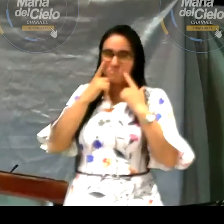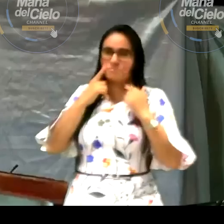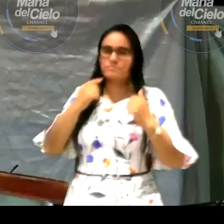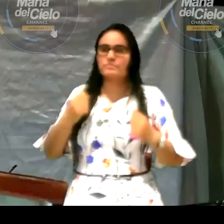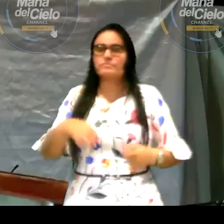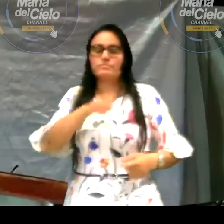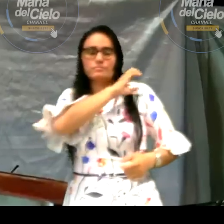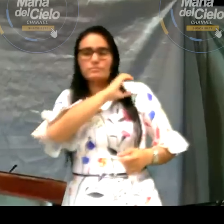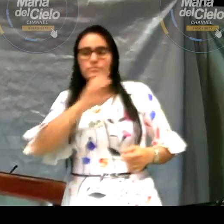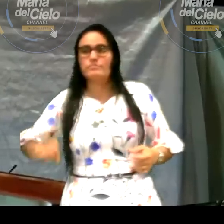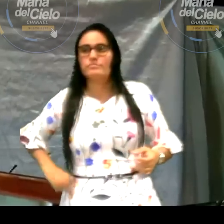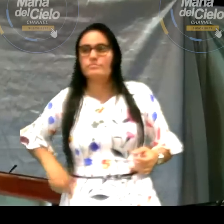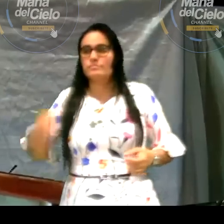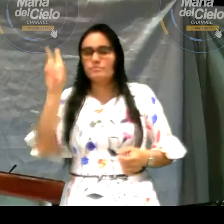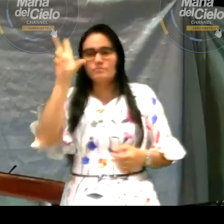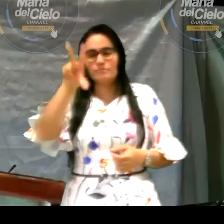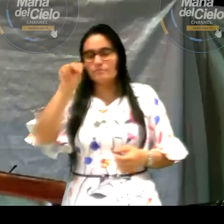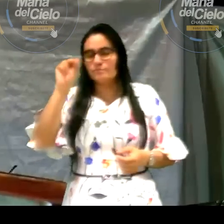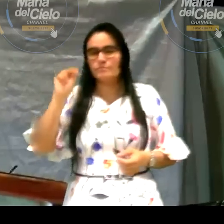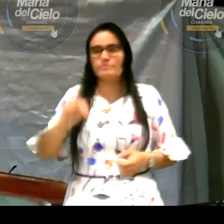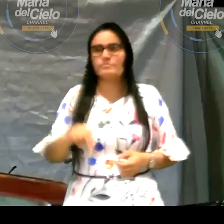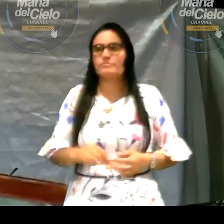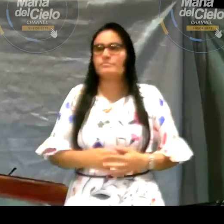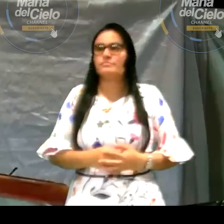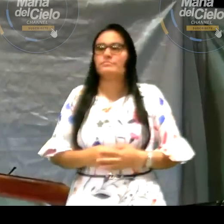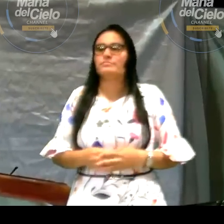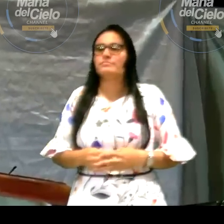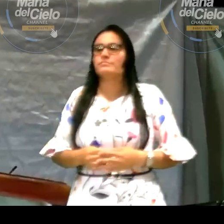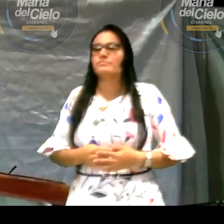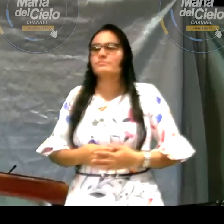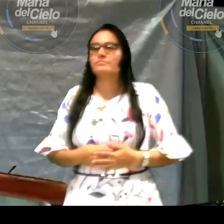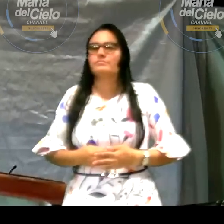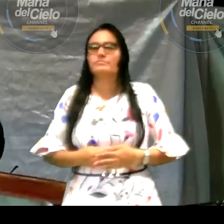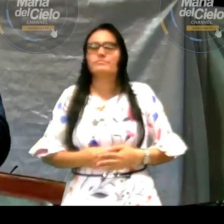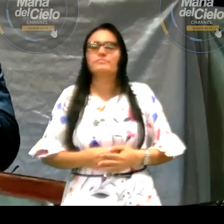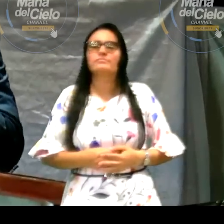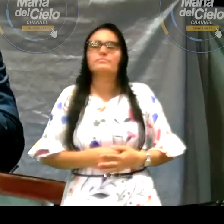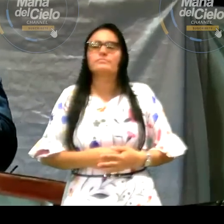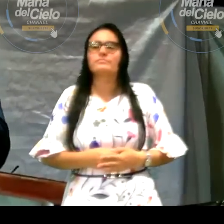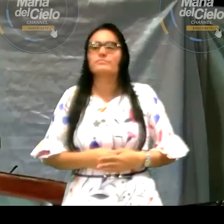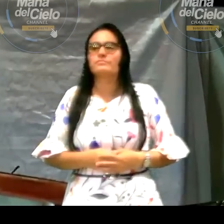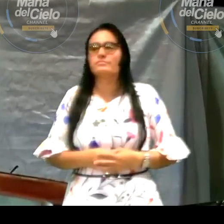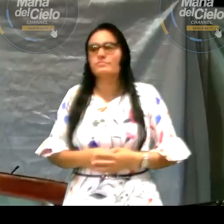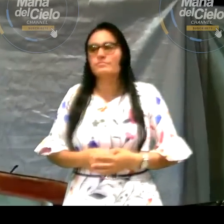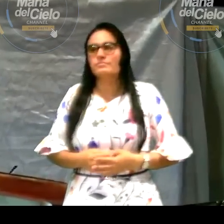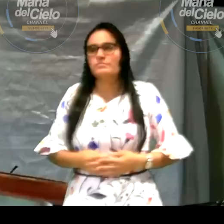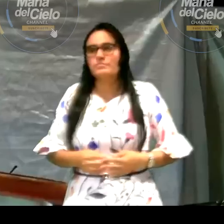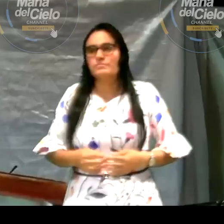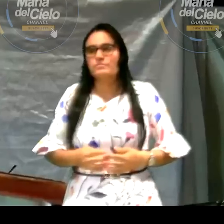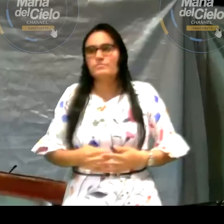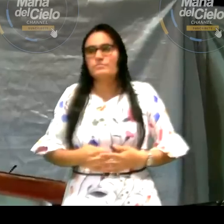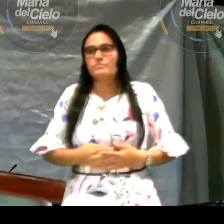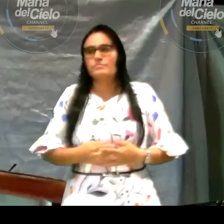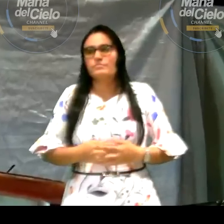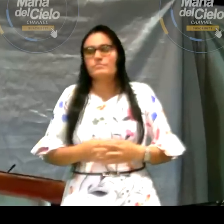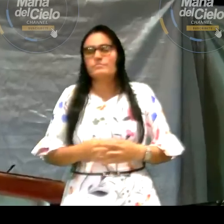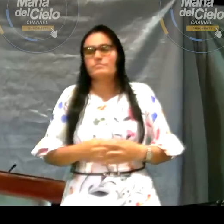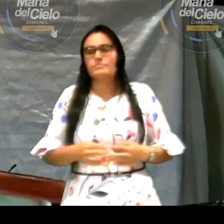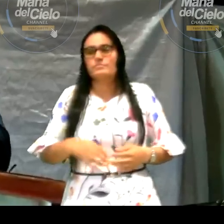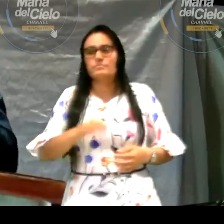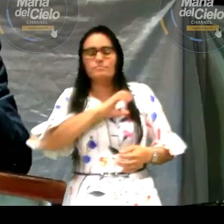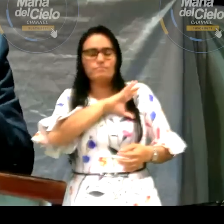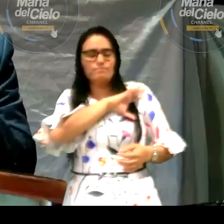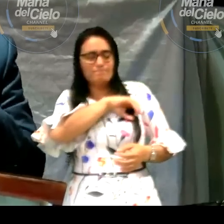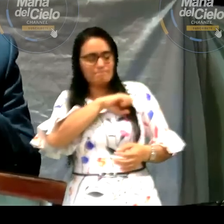no. Humanamente no. Si le mando quimio o radio, es sencillamente un sufrimiento más. No te va